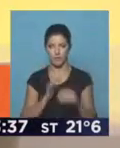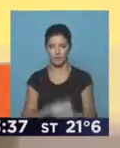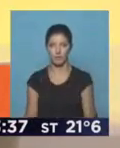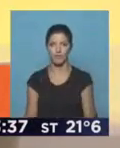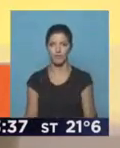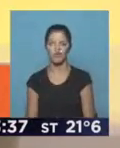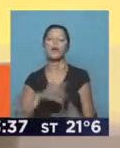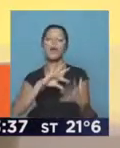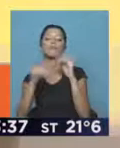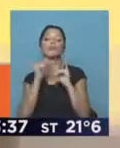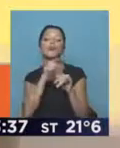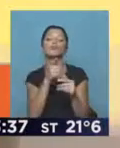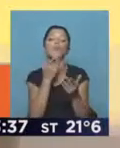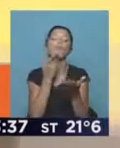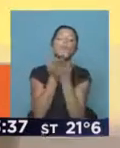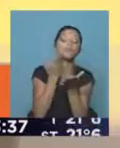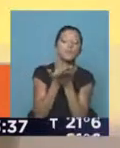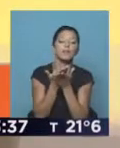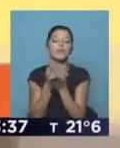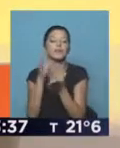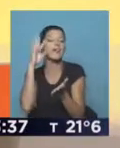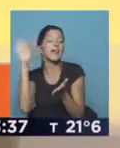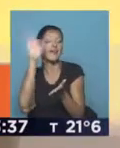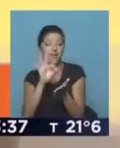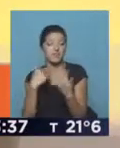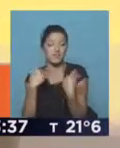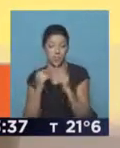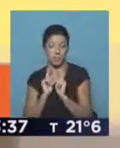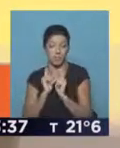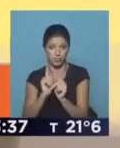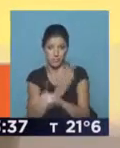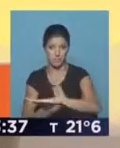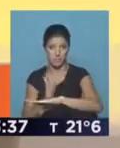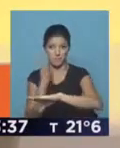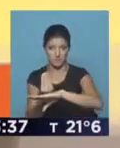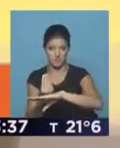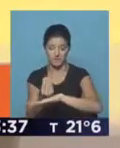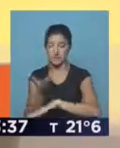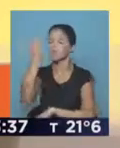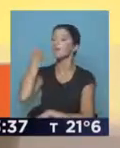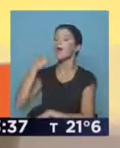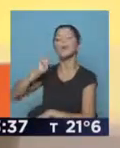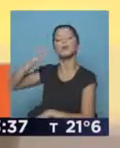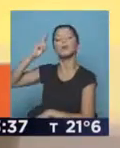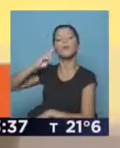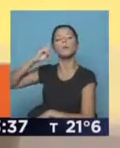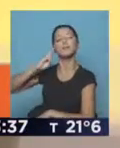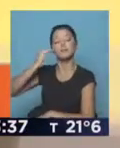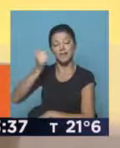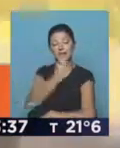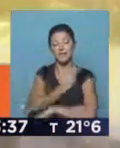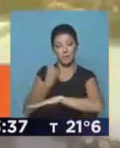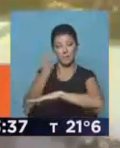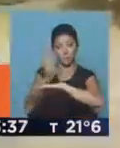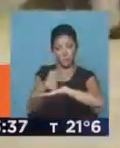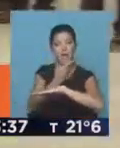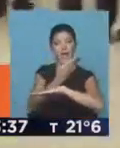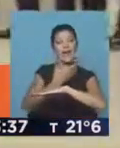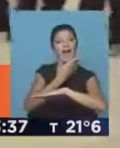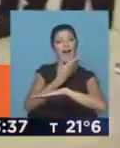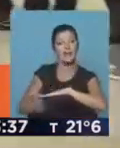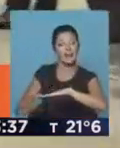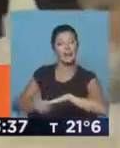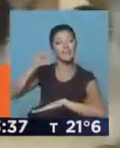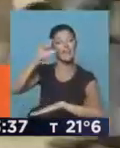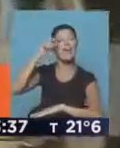encarar sus ideas, sus propuestas y su permanencia en el poder. En 1996 Erdogan era alcalde de Estambul y decía que la democracia es para